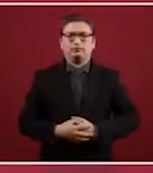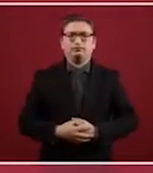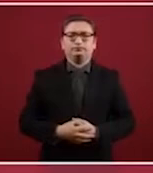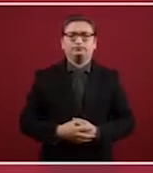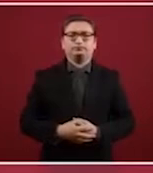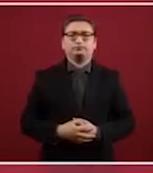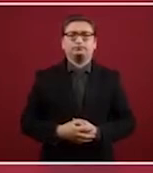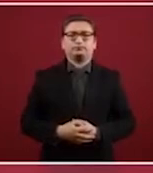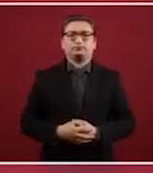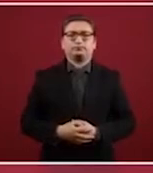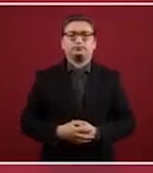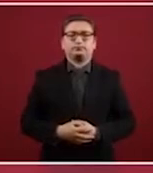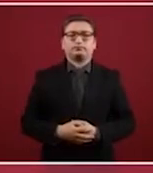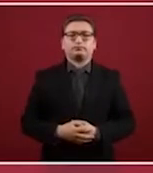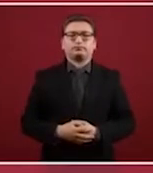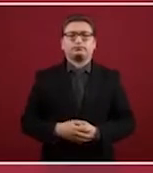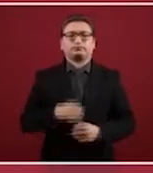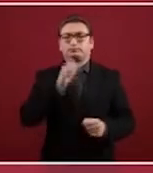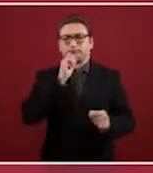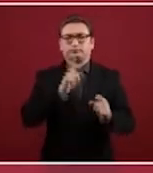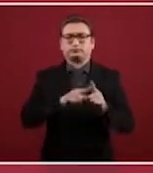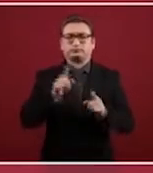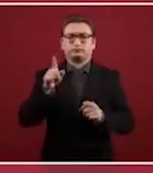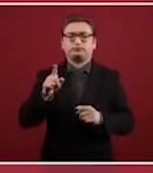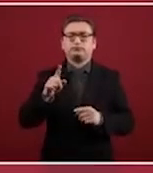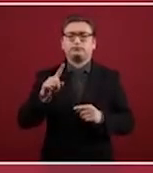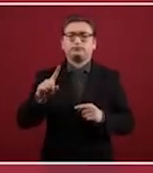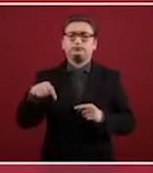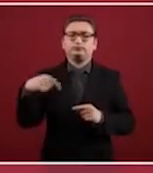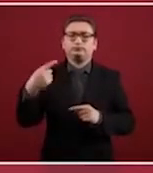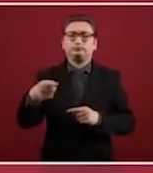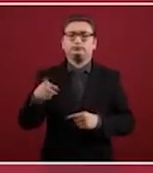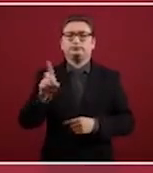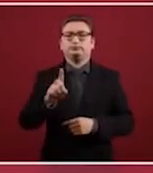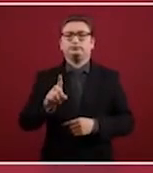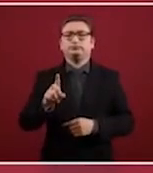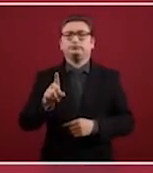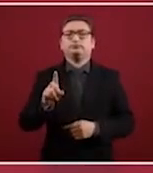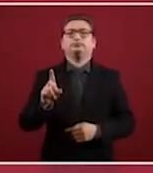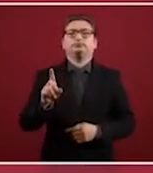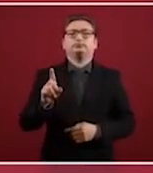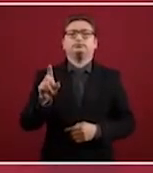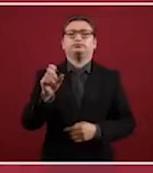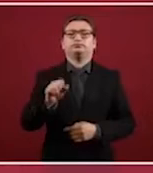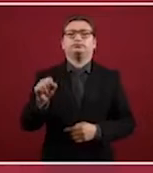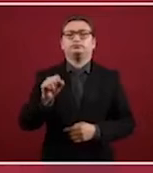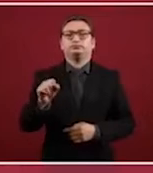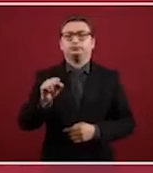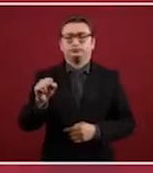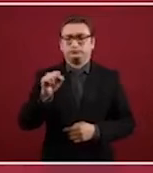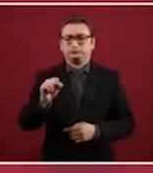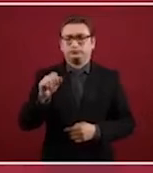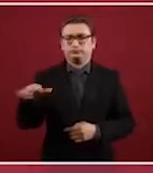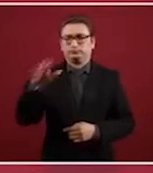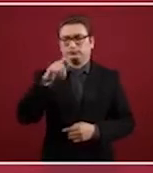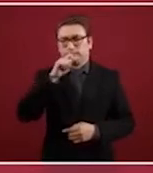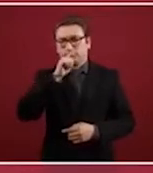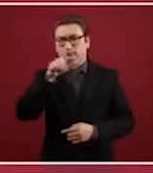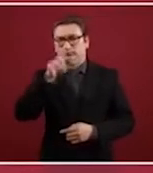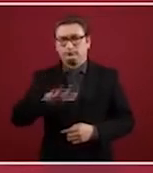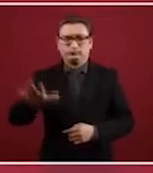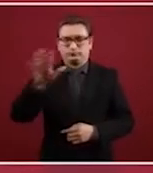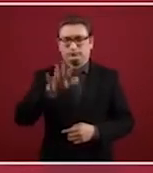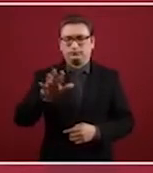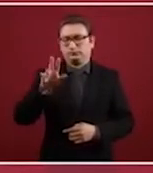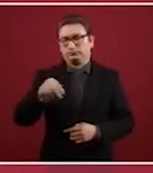también pasado mañana a la zona indígena de Jalisco, al norte